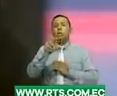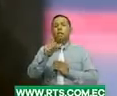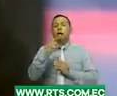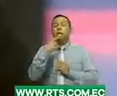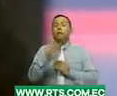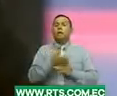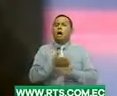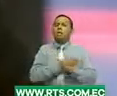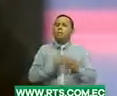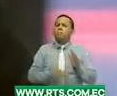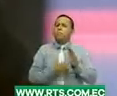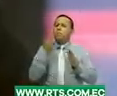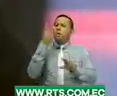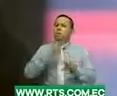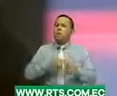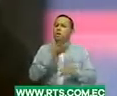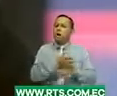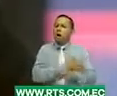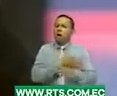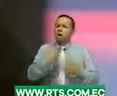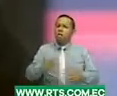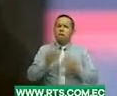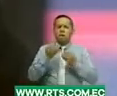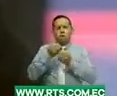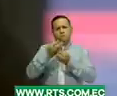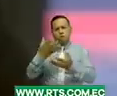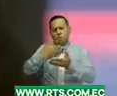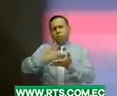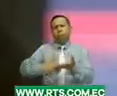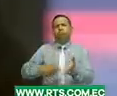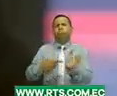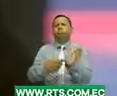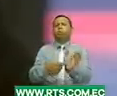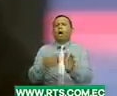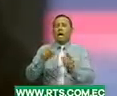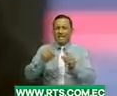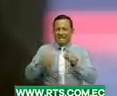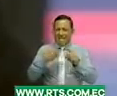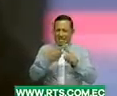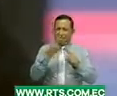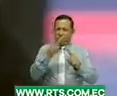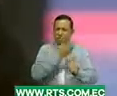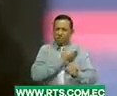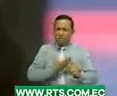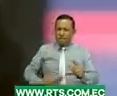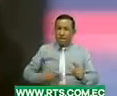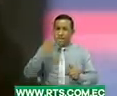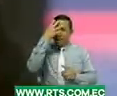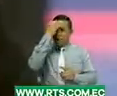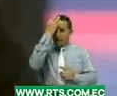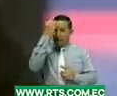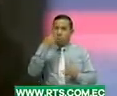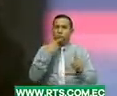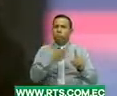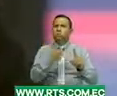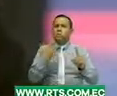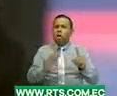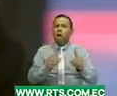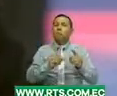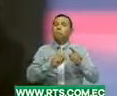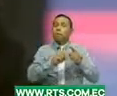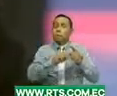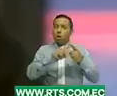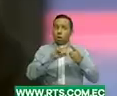salió un informe de indicio de responsabilidad penal para el ex vicepresidente Jorge Glass. Luego él pues enfrentó otros